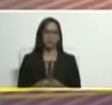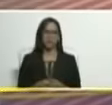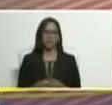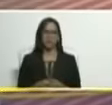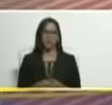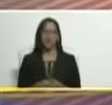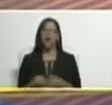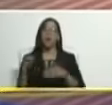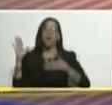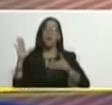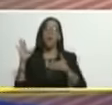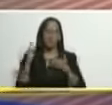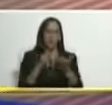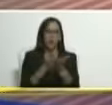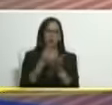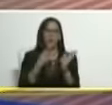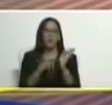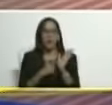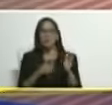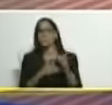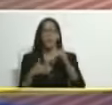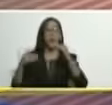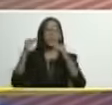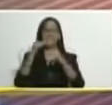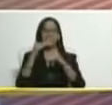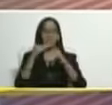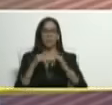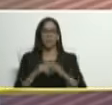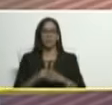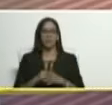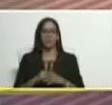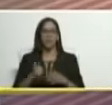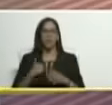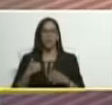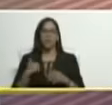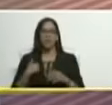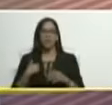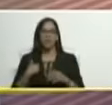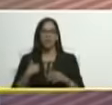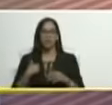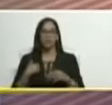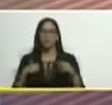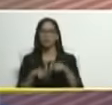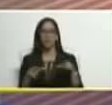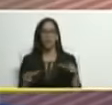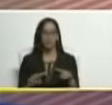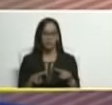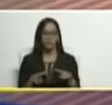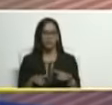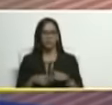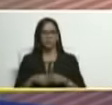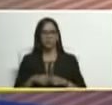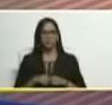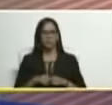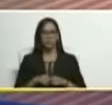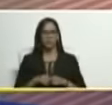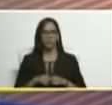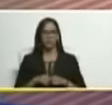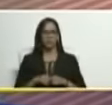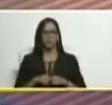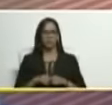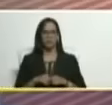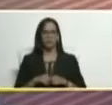juró lealtad absoluta por encima de cualquier adversidad, obstáculo o